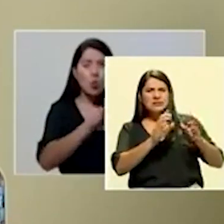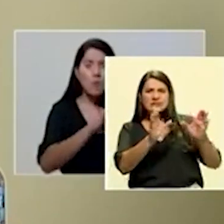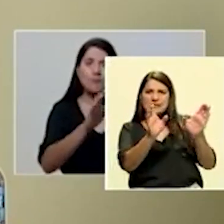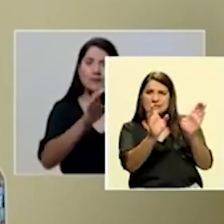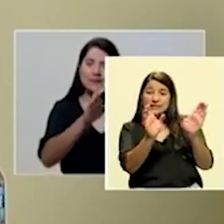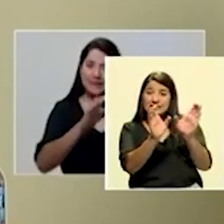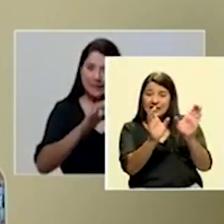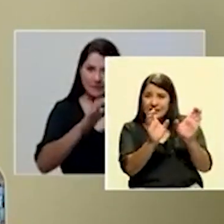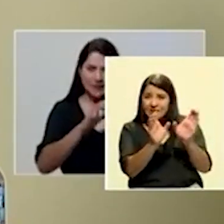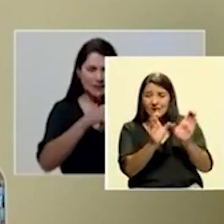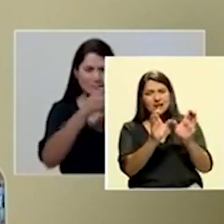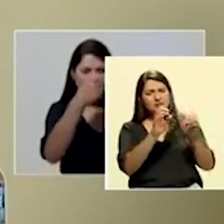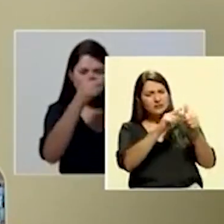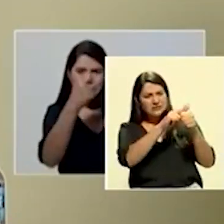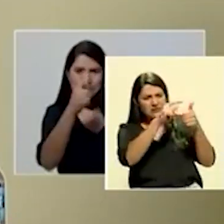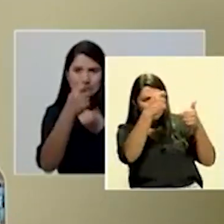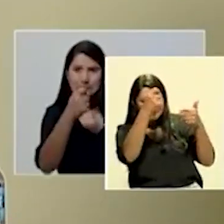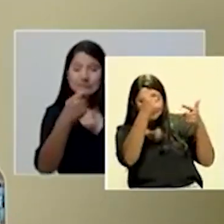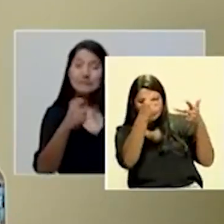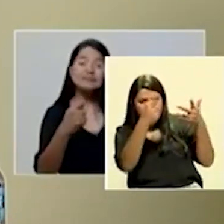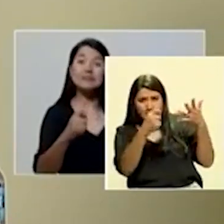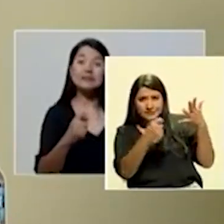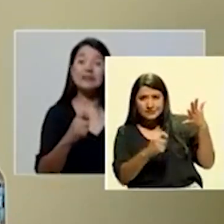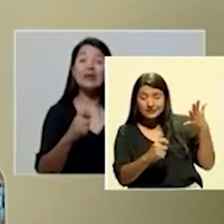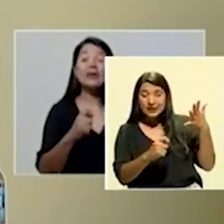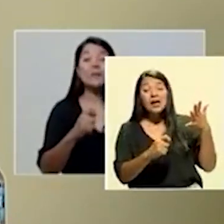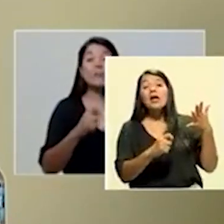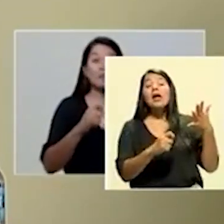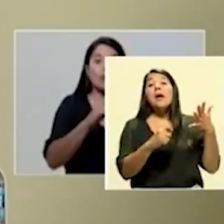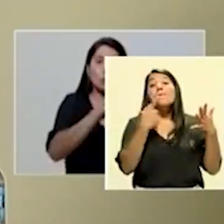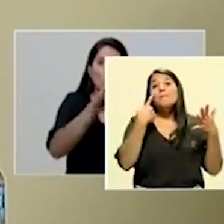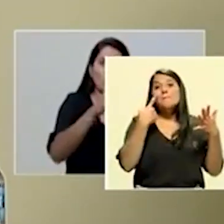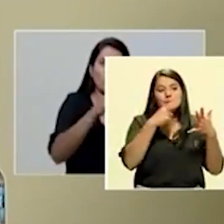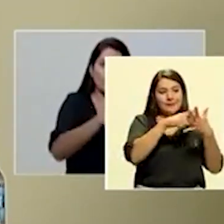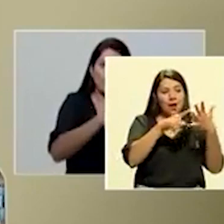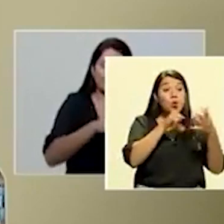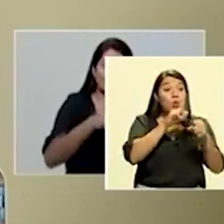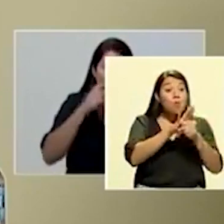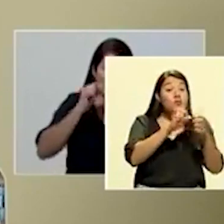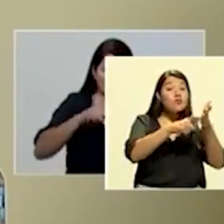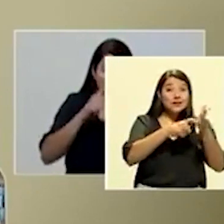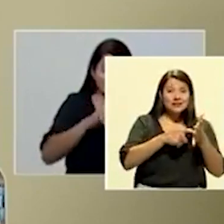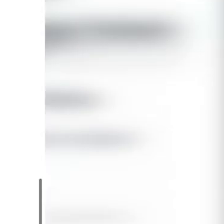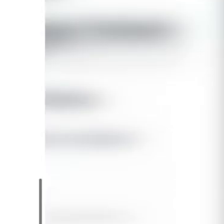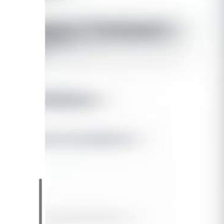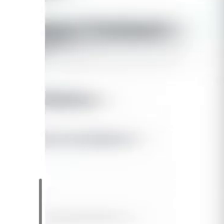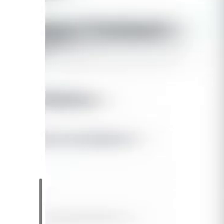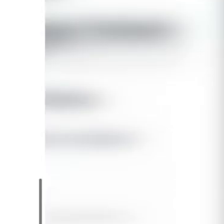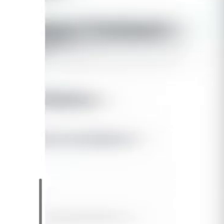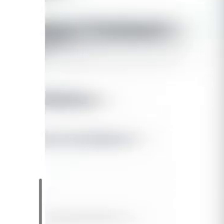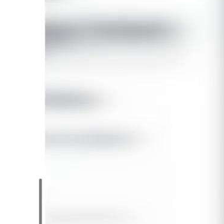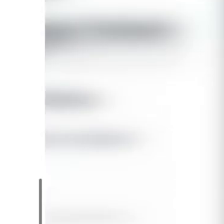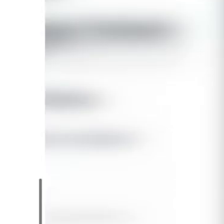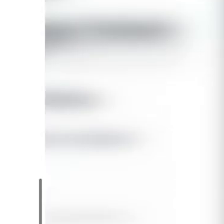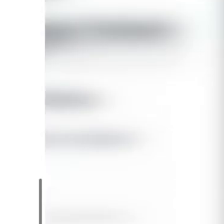tener estos productos y que hayan sido requisito para participar en estas compras.